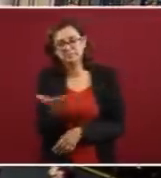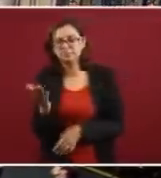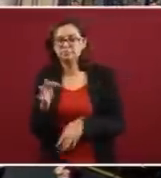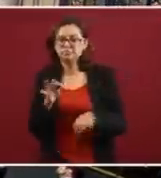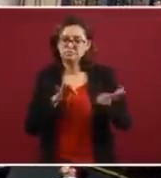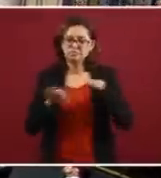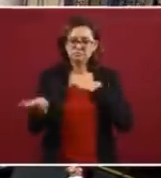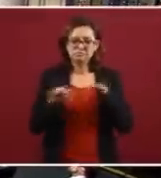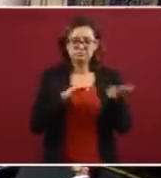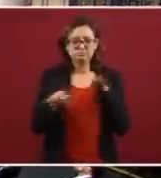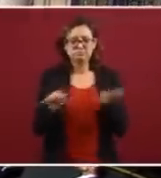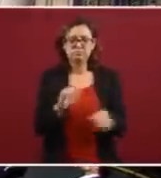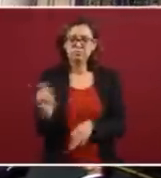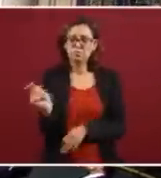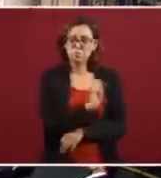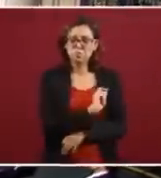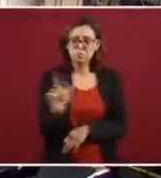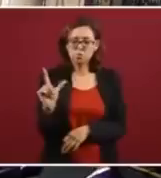trabajo profesional.